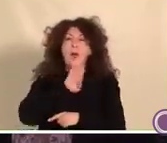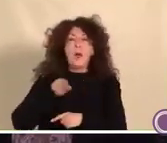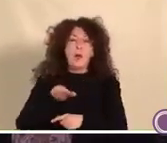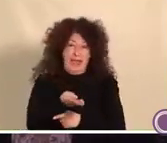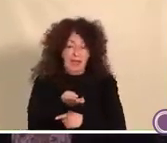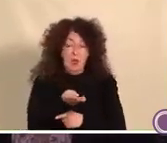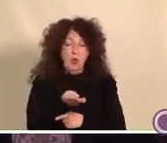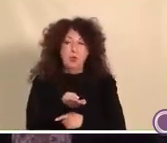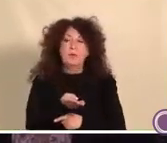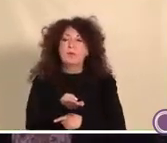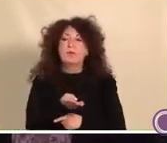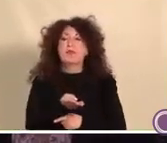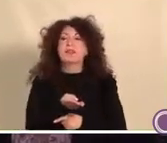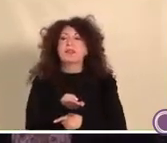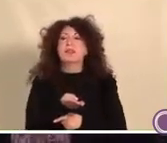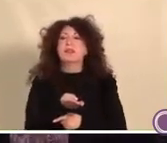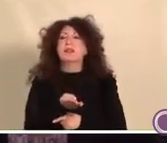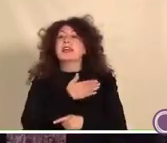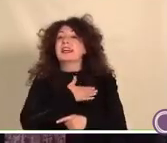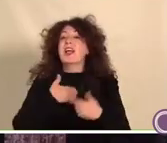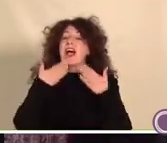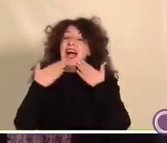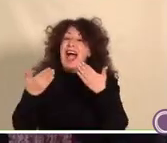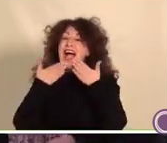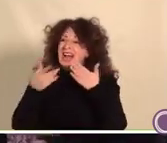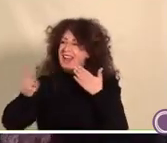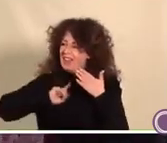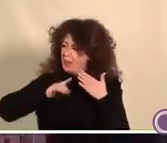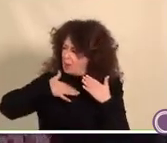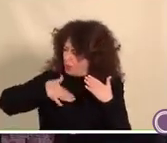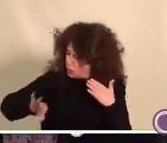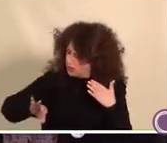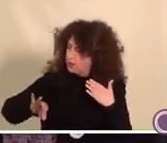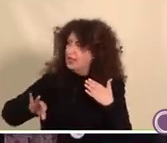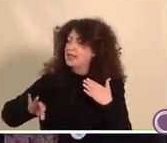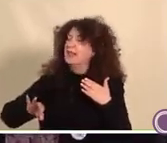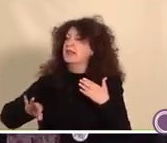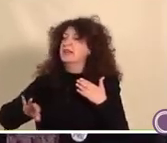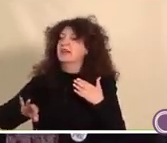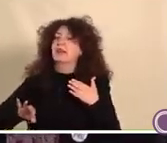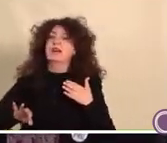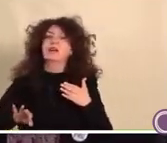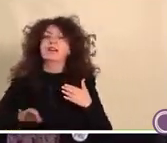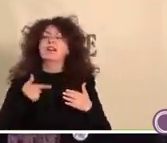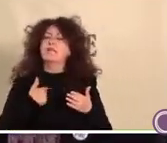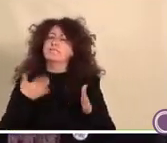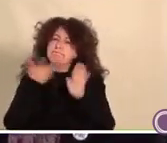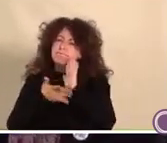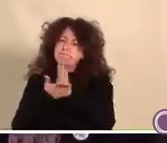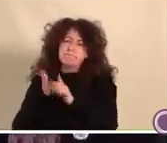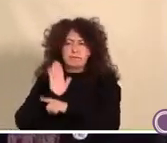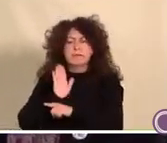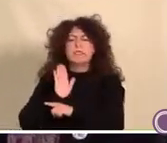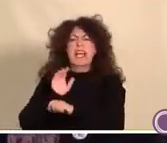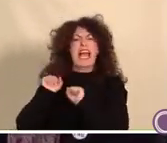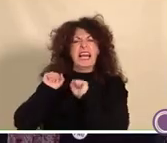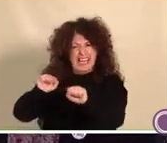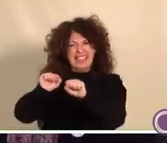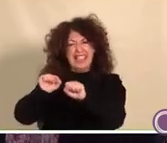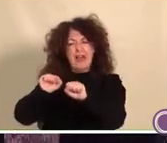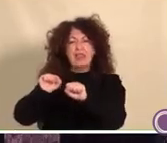y ante todo quiero agradeceros la posibilidad que nos dais de volver a explicitar nuestro rechazo a la invasión de